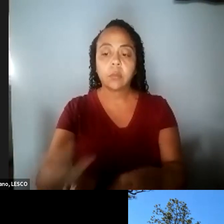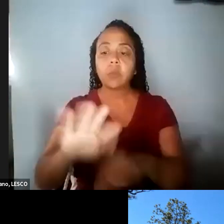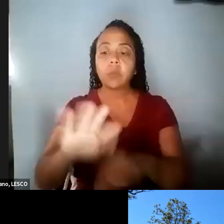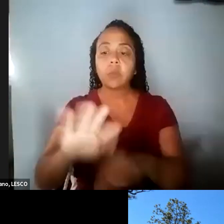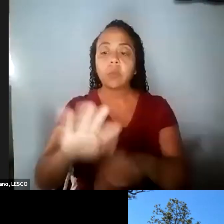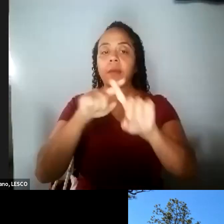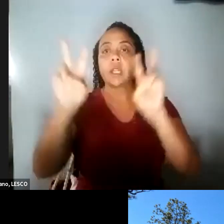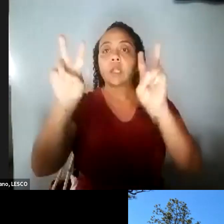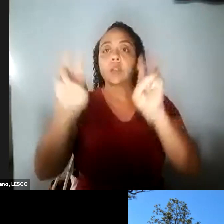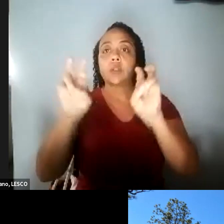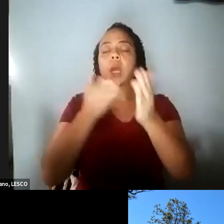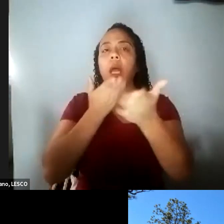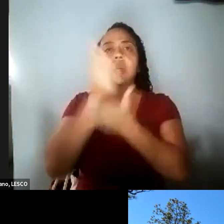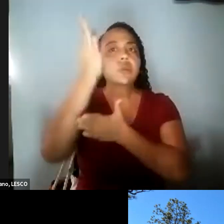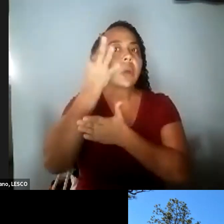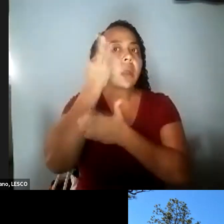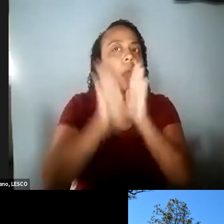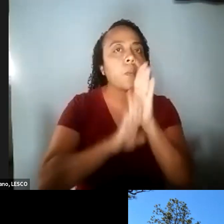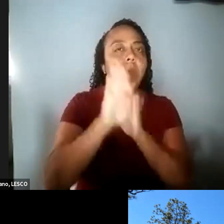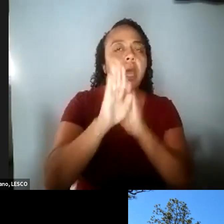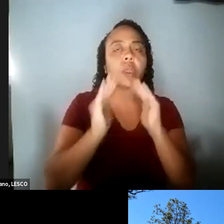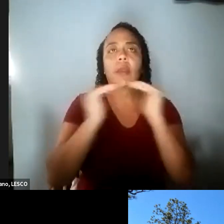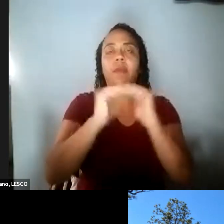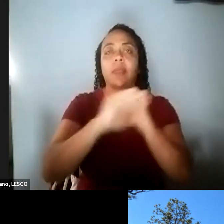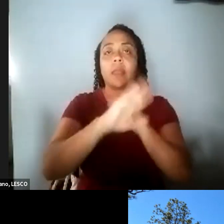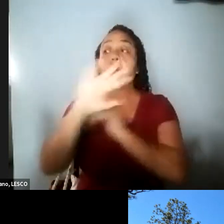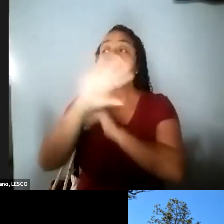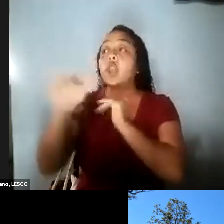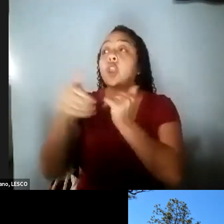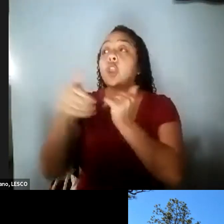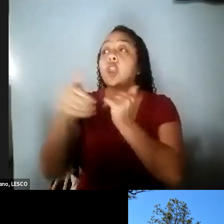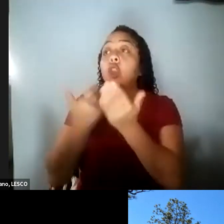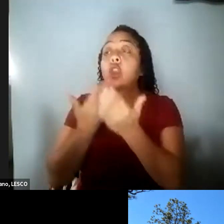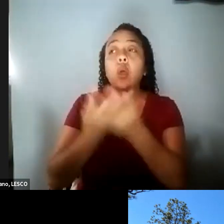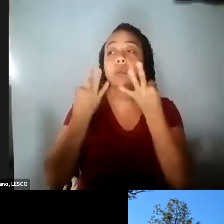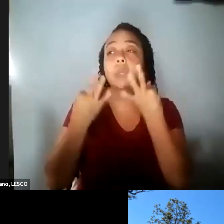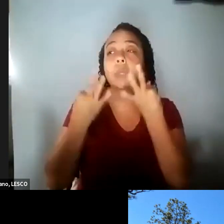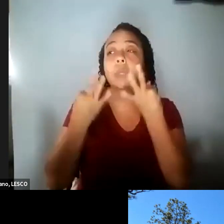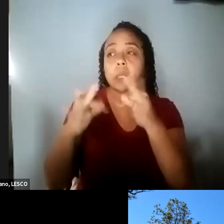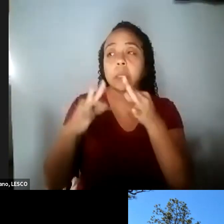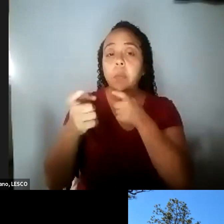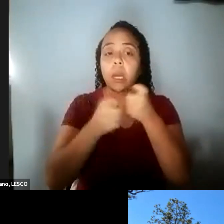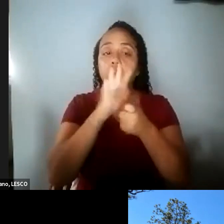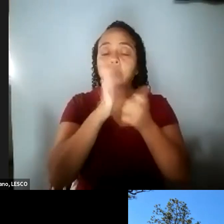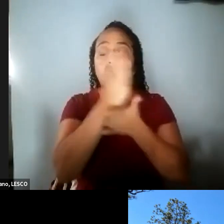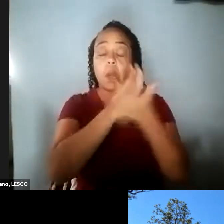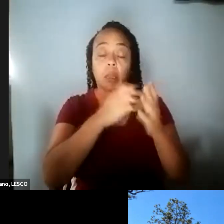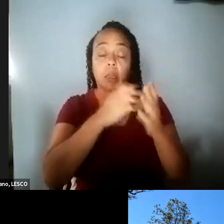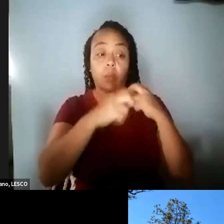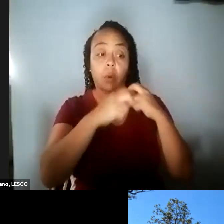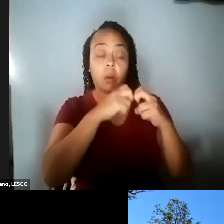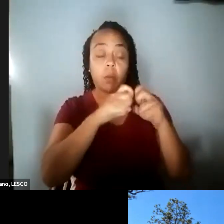los elementos tóxicos el planning titular de la tarde probablemente uruguay condena expresa de